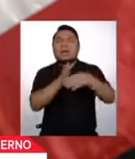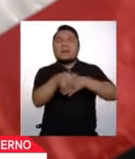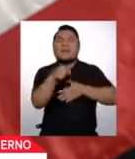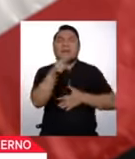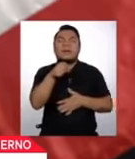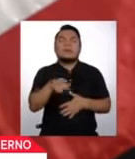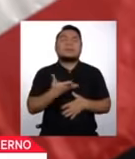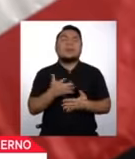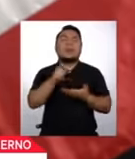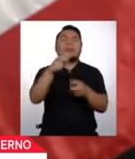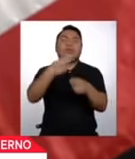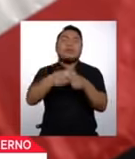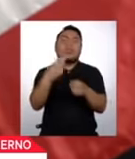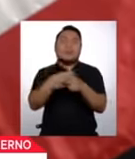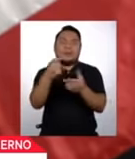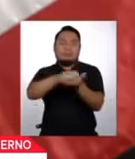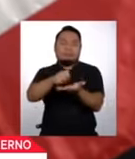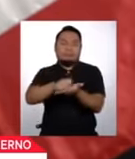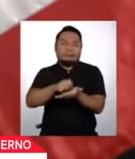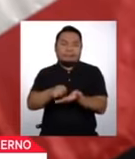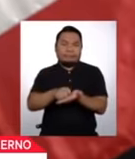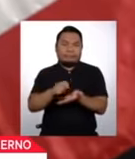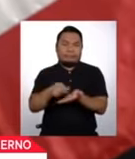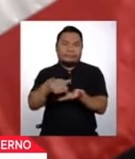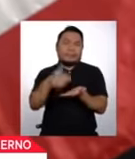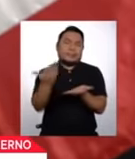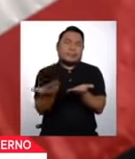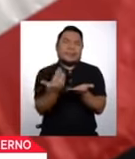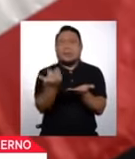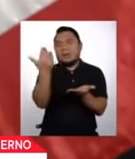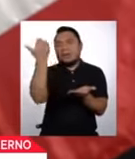estos padrones que se determinaron en los